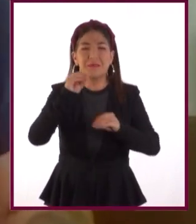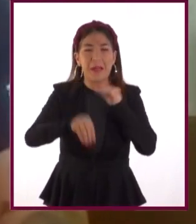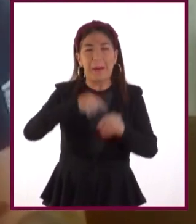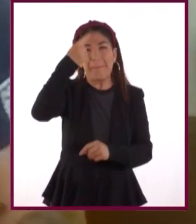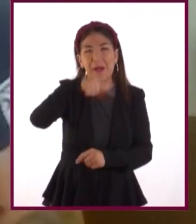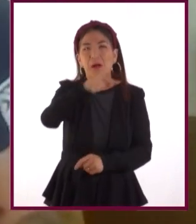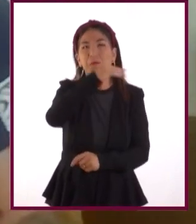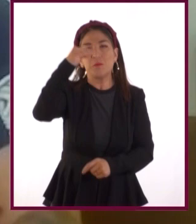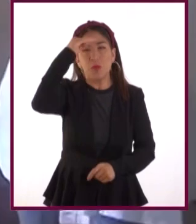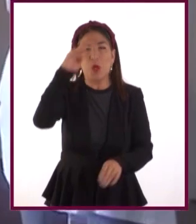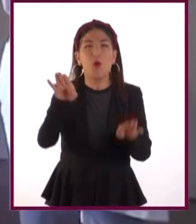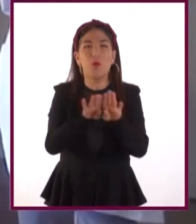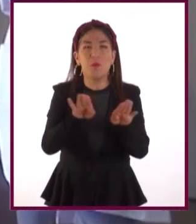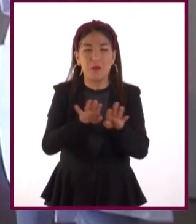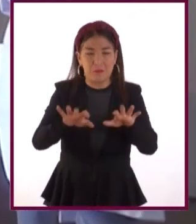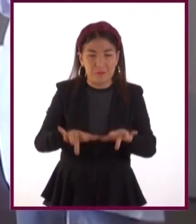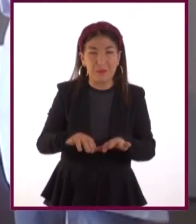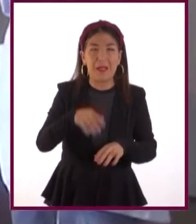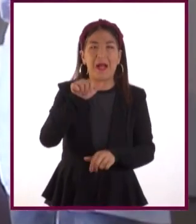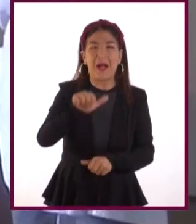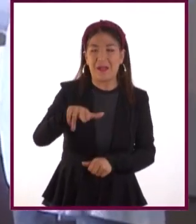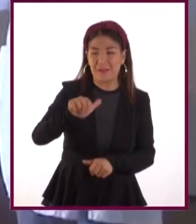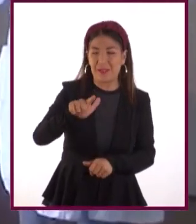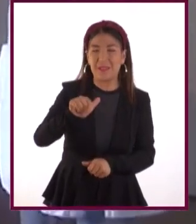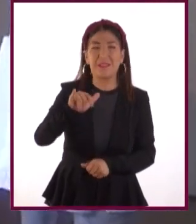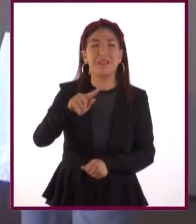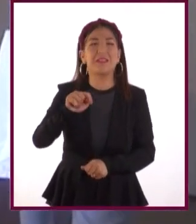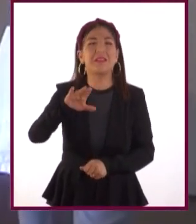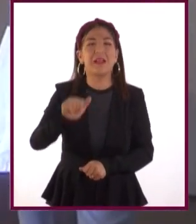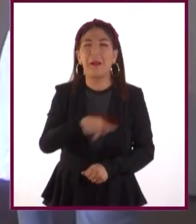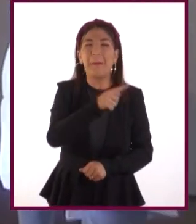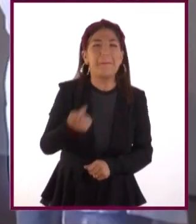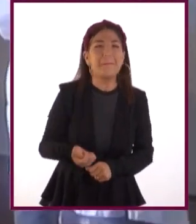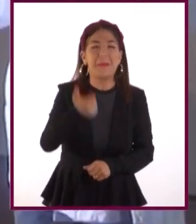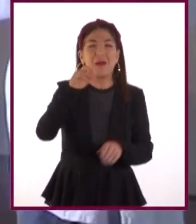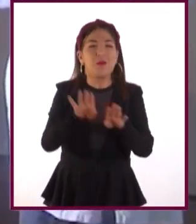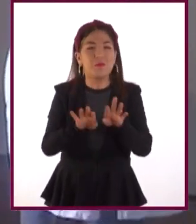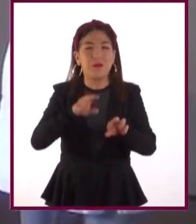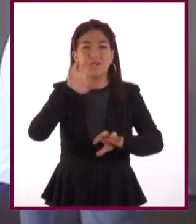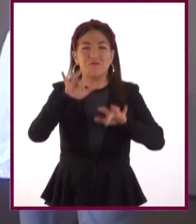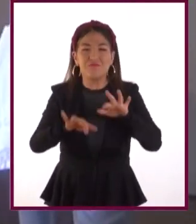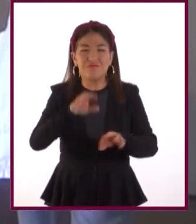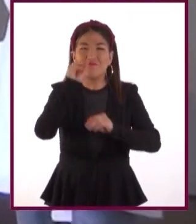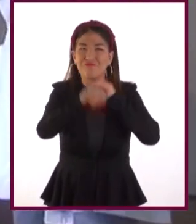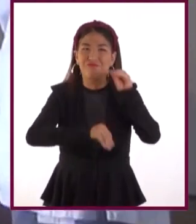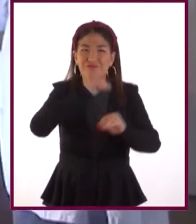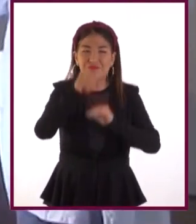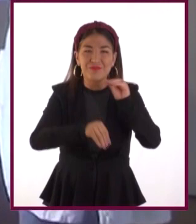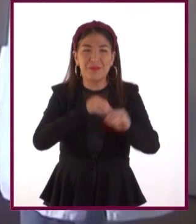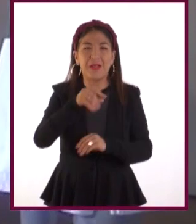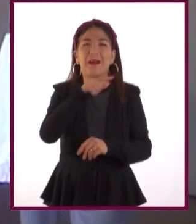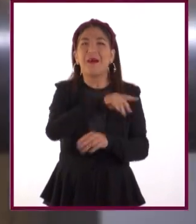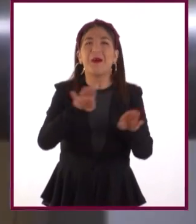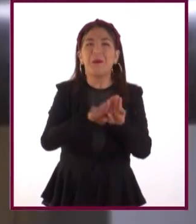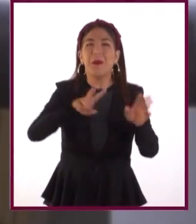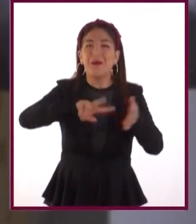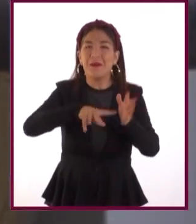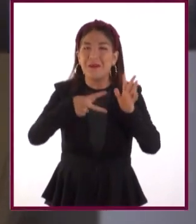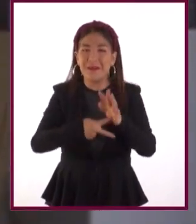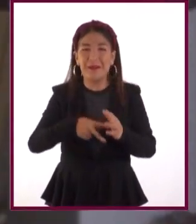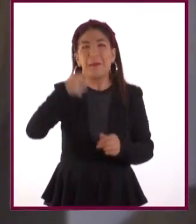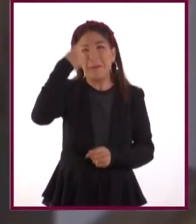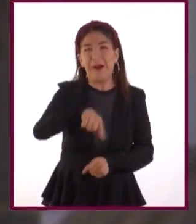estaba pensado para ser implementado en la máquina analítica de Charles Babbage, que era como la primera máquina, la primera